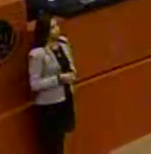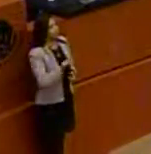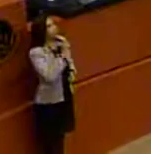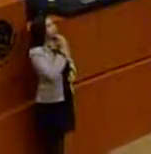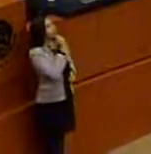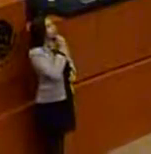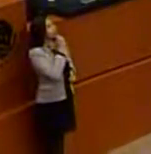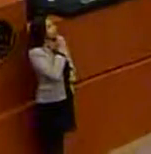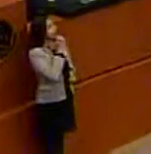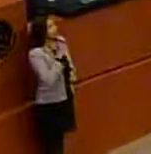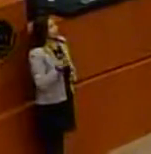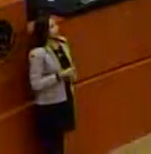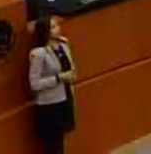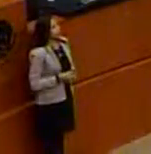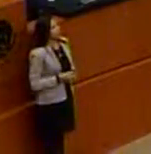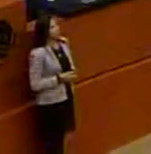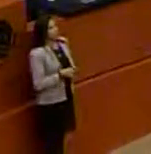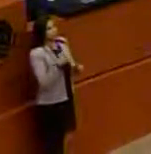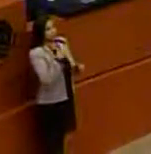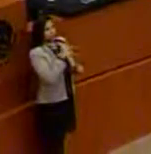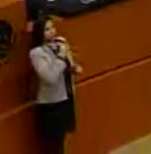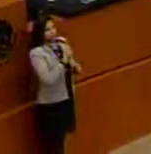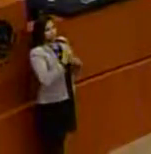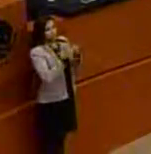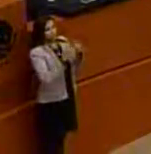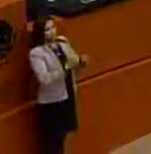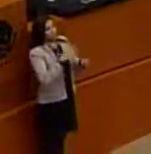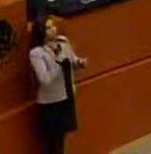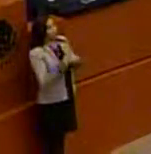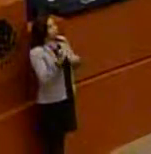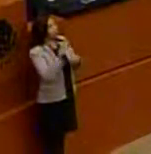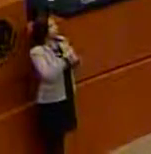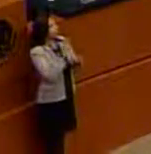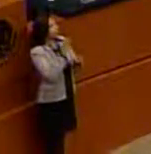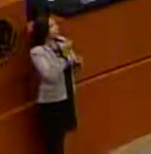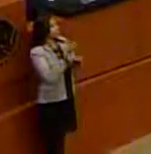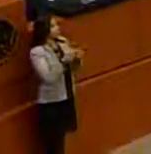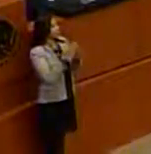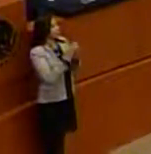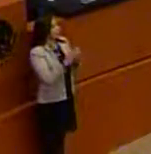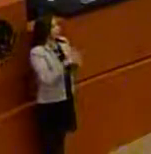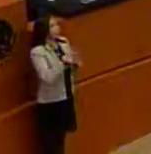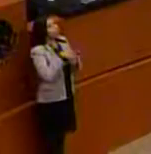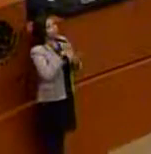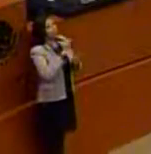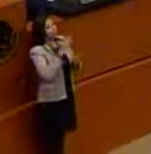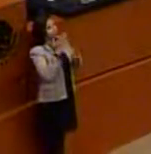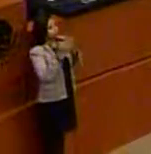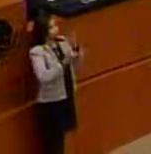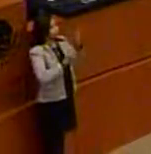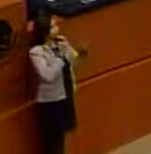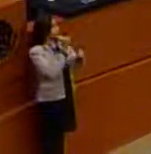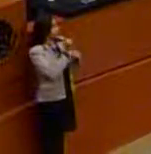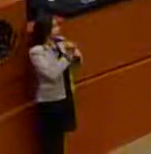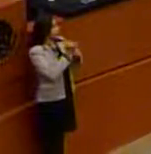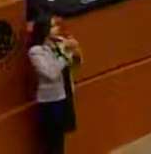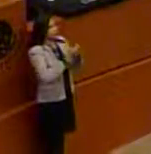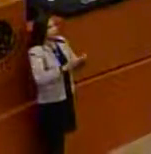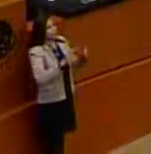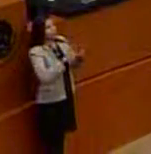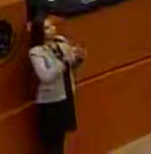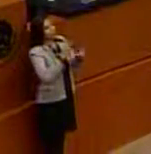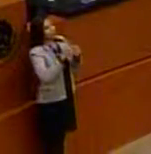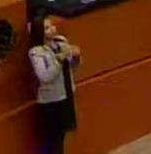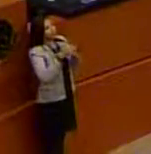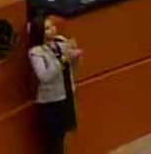en Finlandia, o de lo que estoy seguro se establecería en Suiza. Sin embargo, el estudio es muy bueno, es decir,